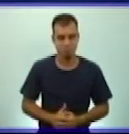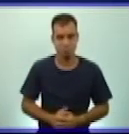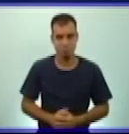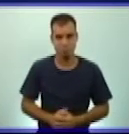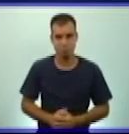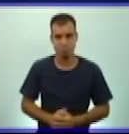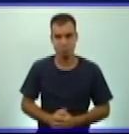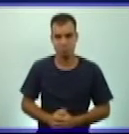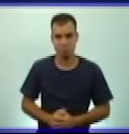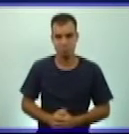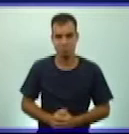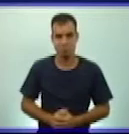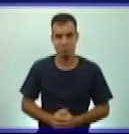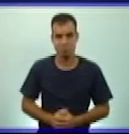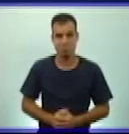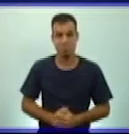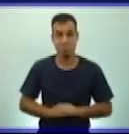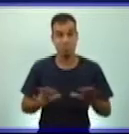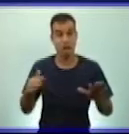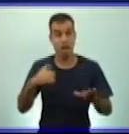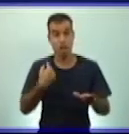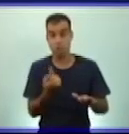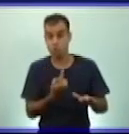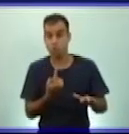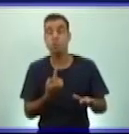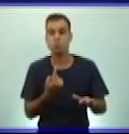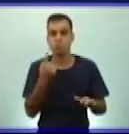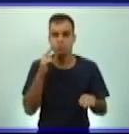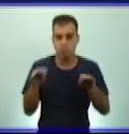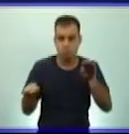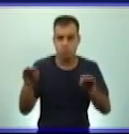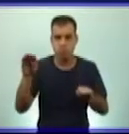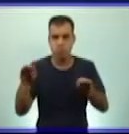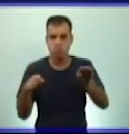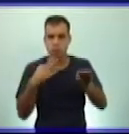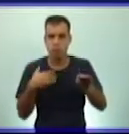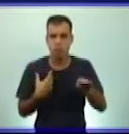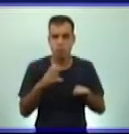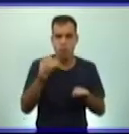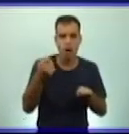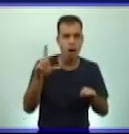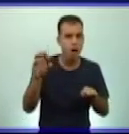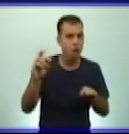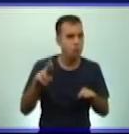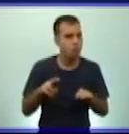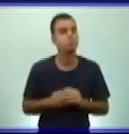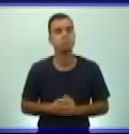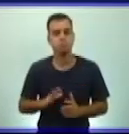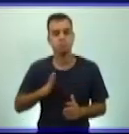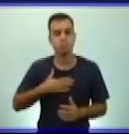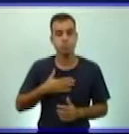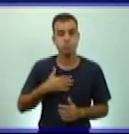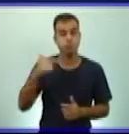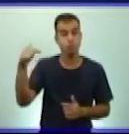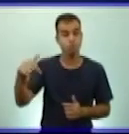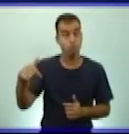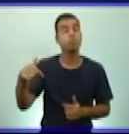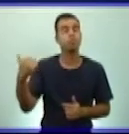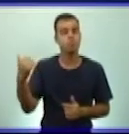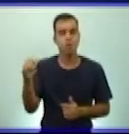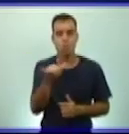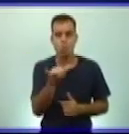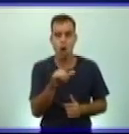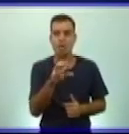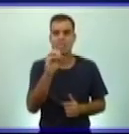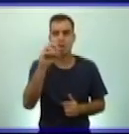1 joule. Y llegamos al equivalente mecánico del calor, donde 1 joule es igual a